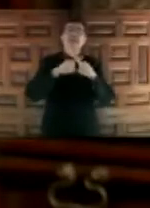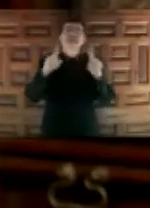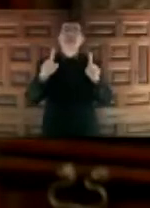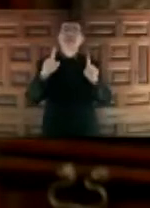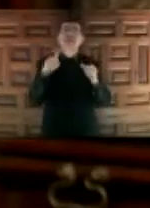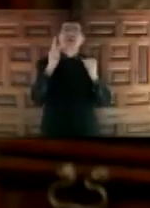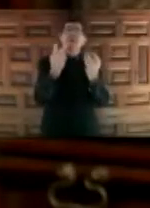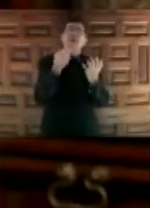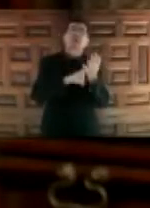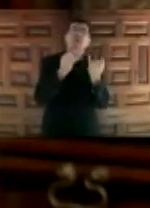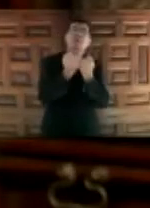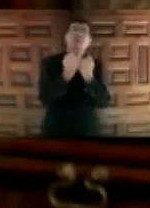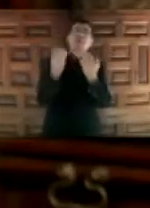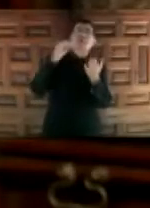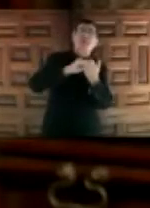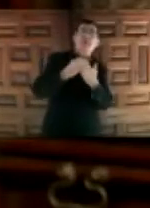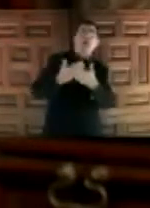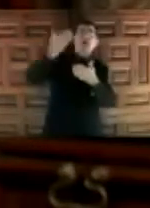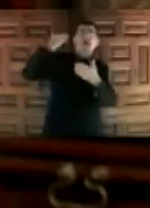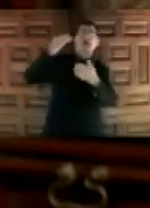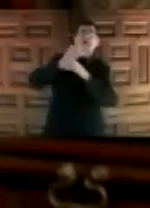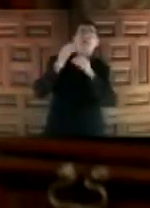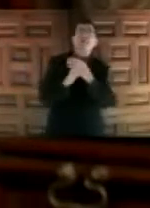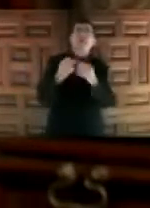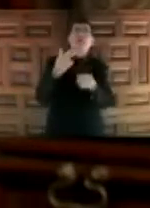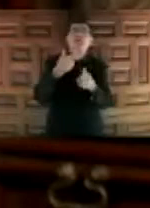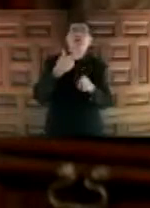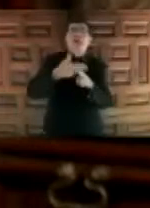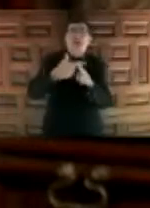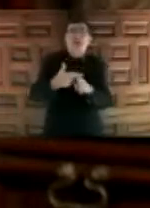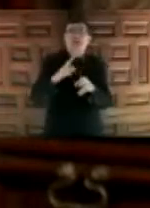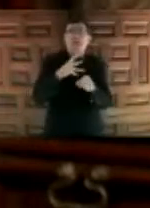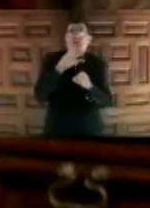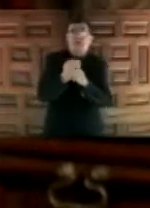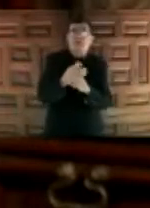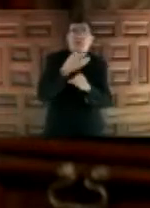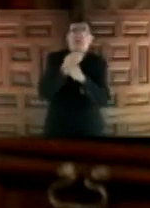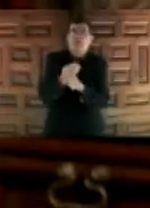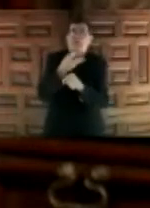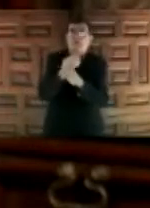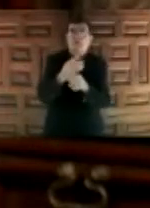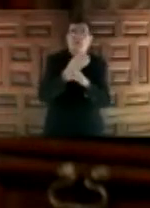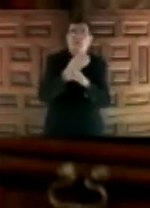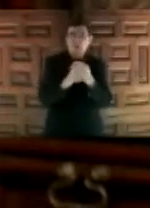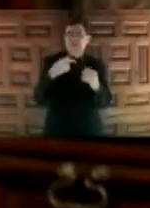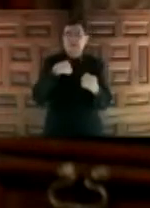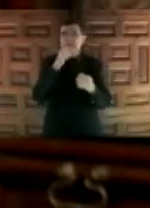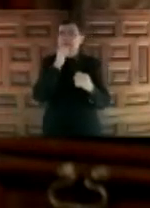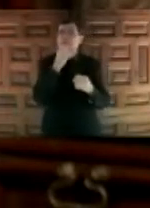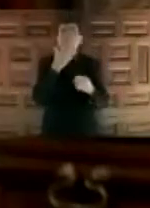aunque retoma elementos que ya vienen de antes. Incluso revive algunos organismos que ya no estaban funcionando,